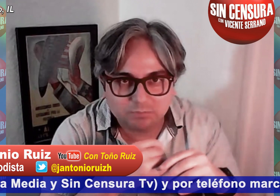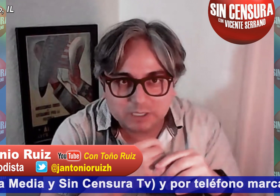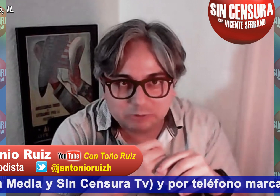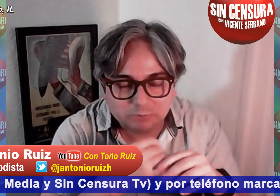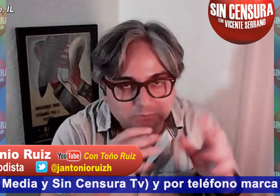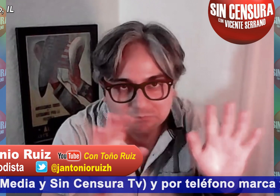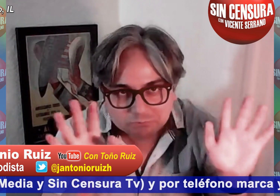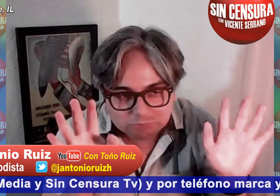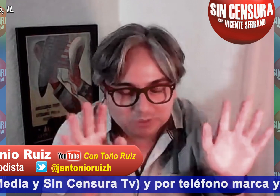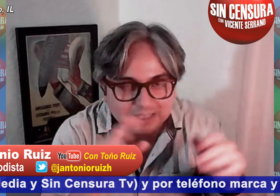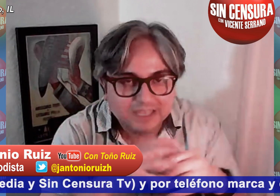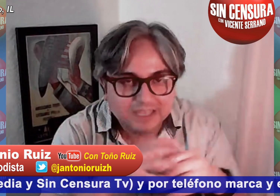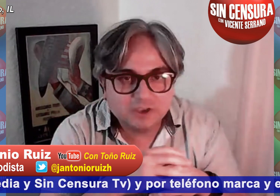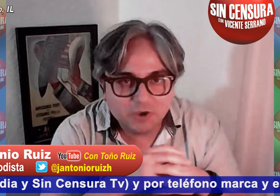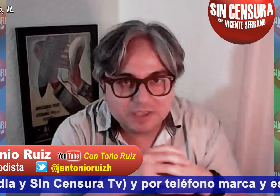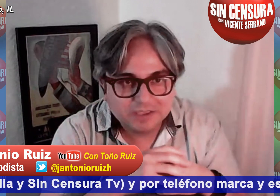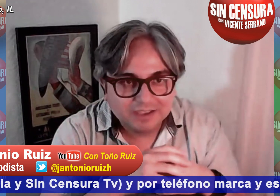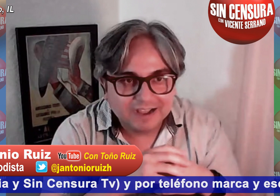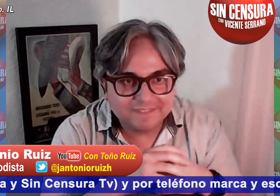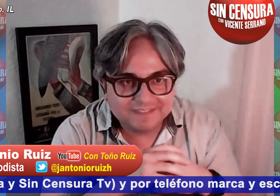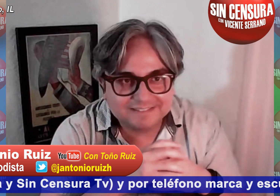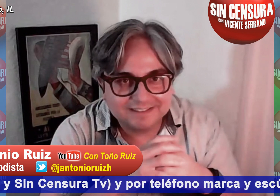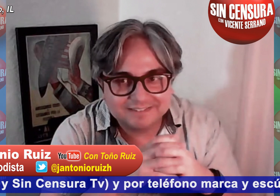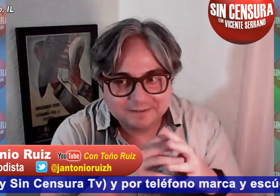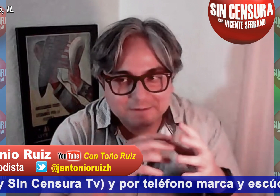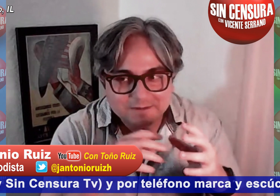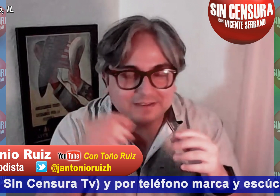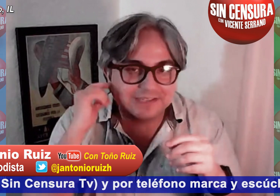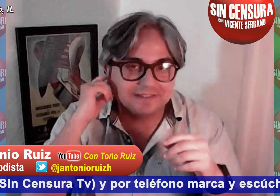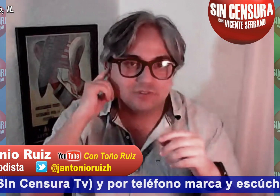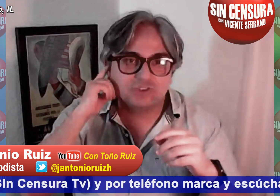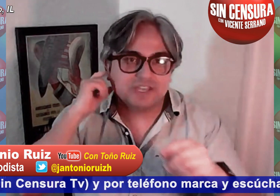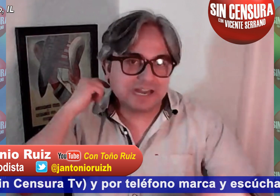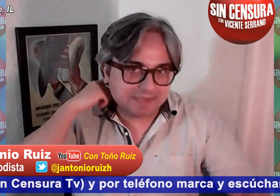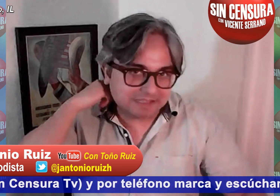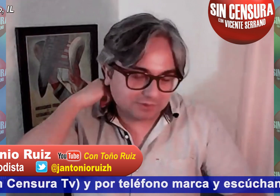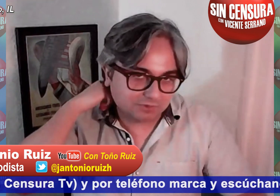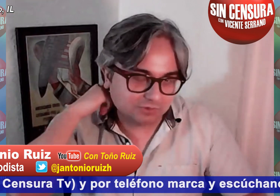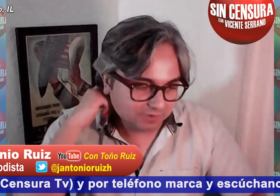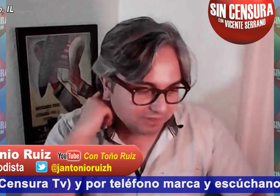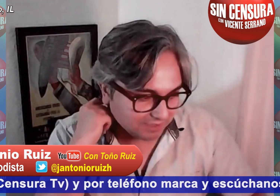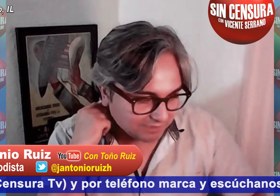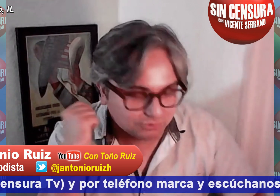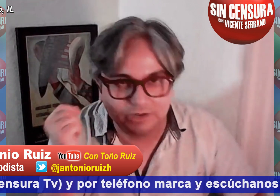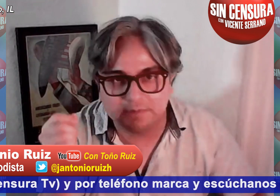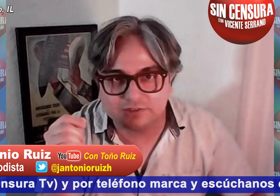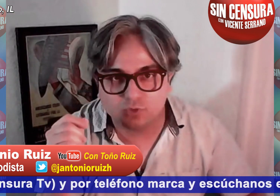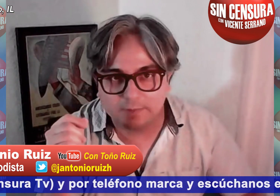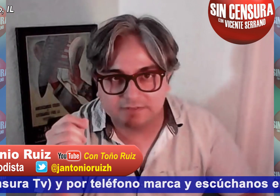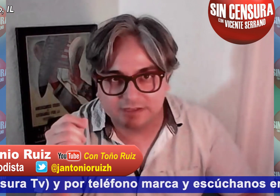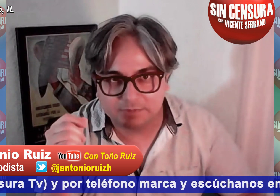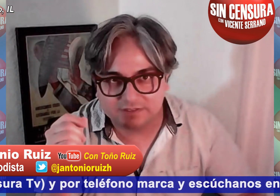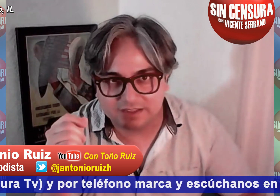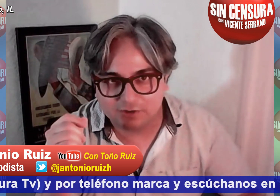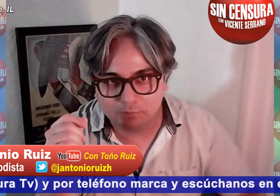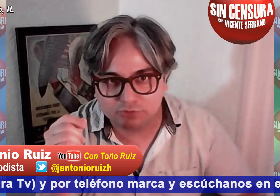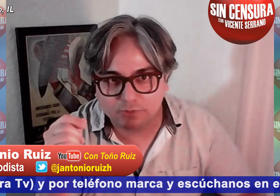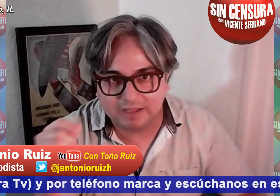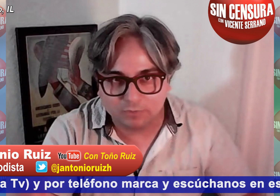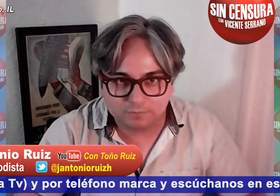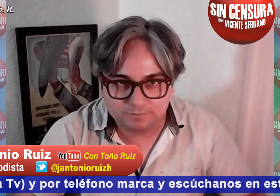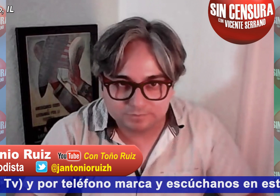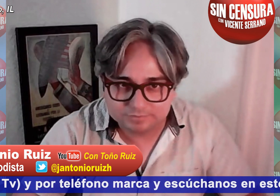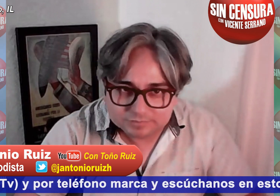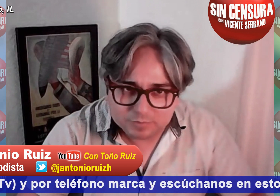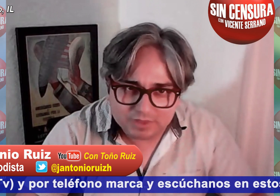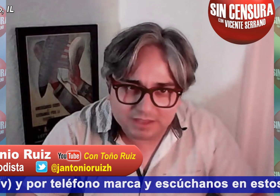al respecto. Y hoy, ante estos señalamientos de Jesús Ramírez Cuevas y del presidente López